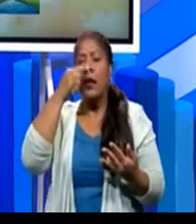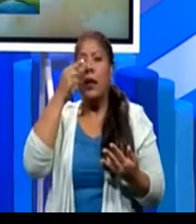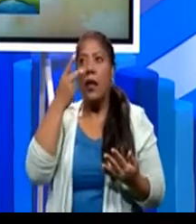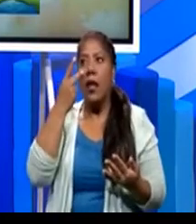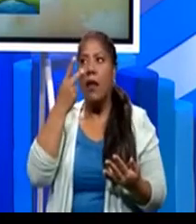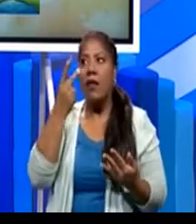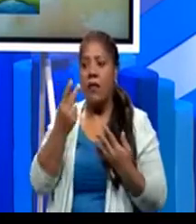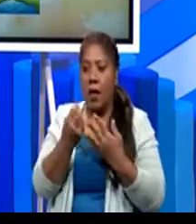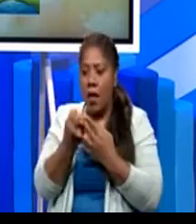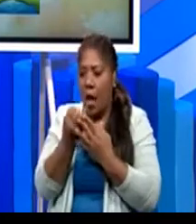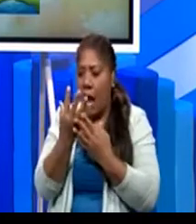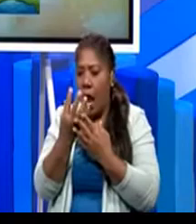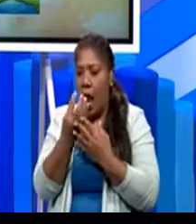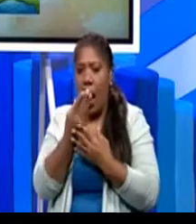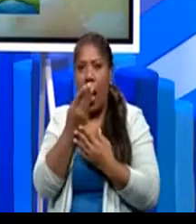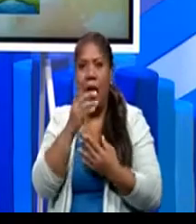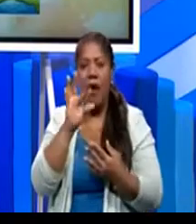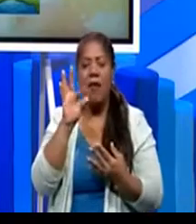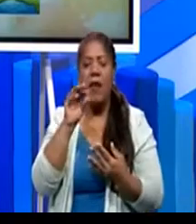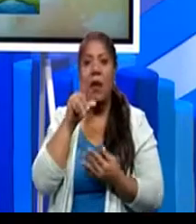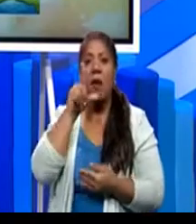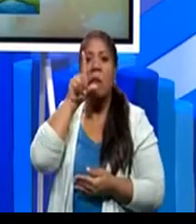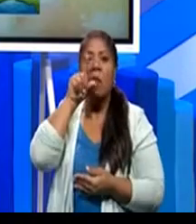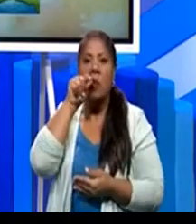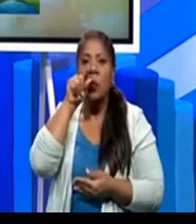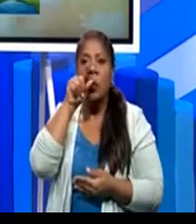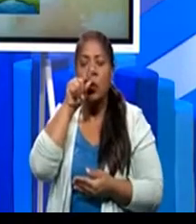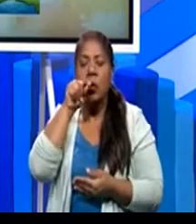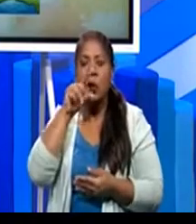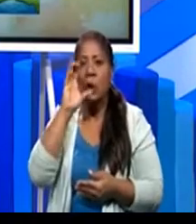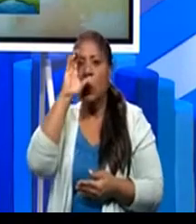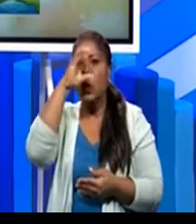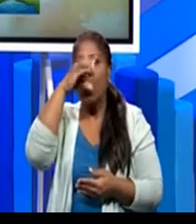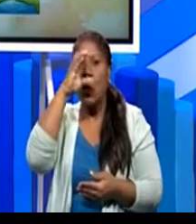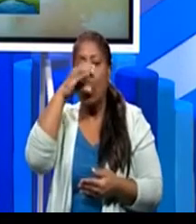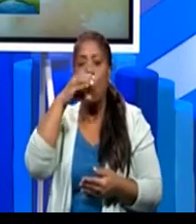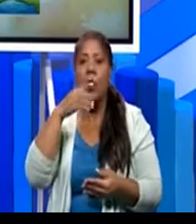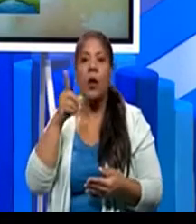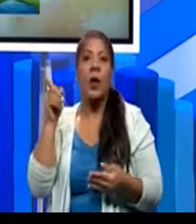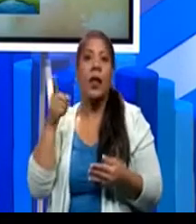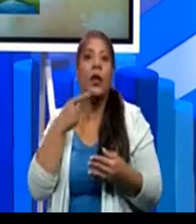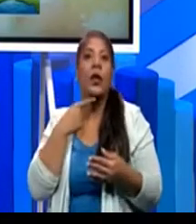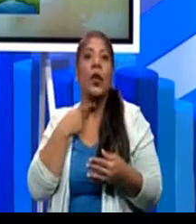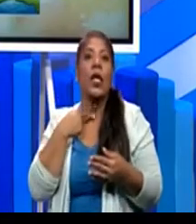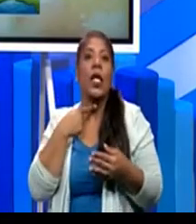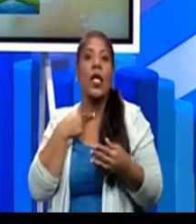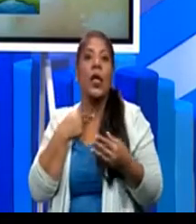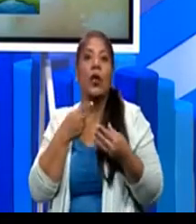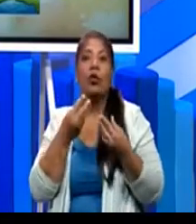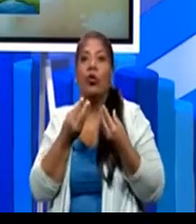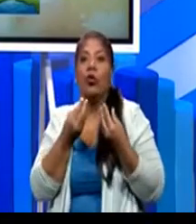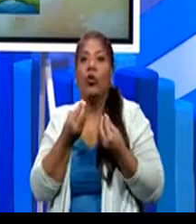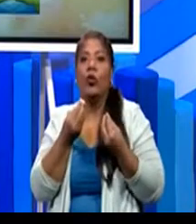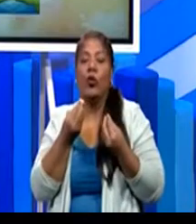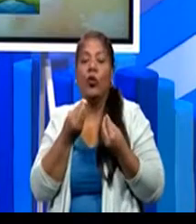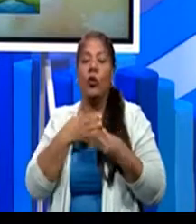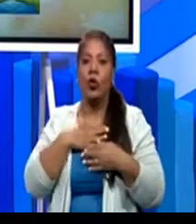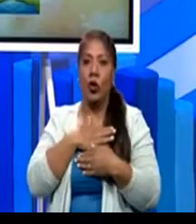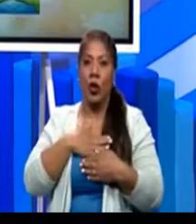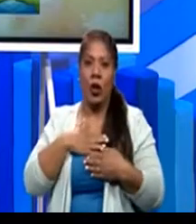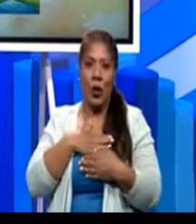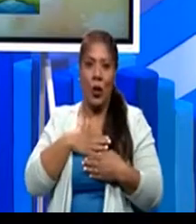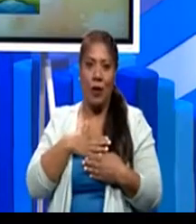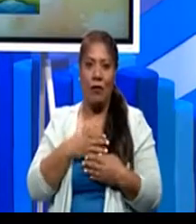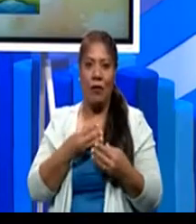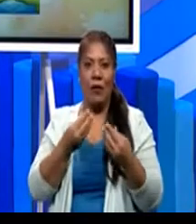ver animales, puedo ver las gallinas, puedo ver los cerdos, y eso para mí es muy pero muy divertido.